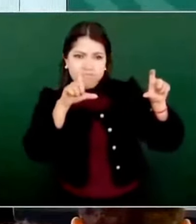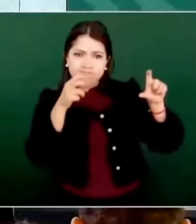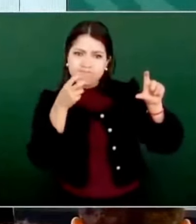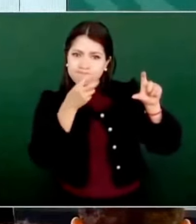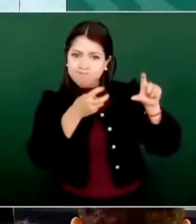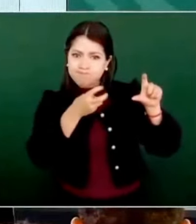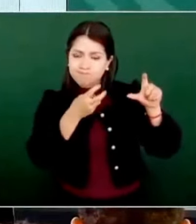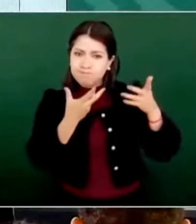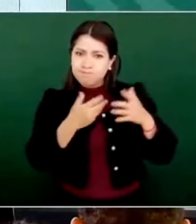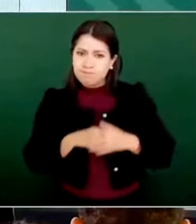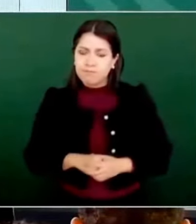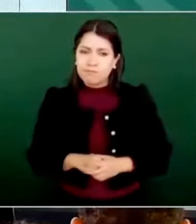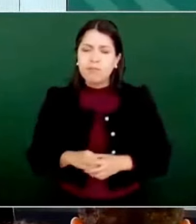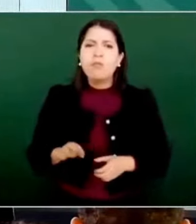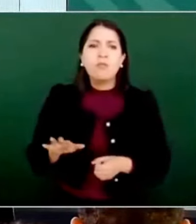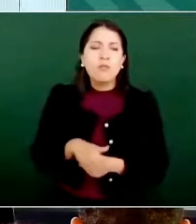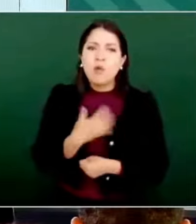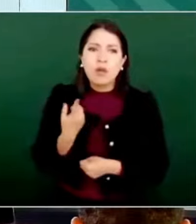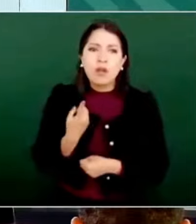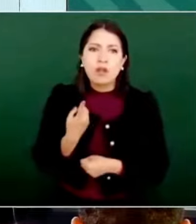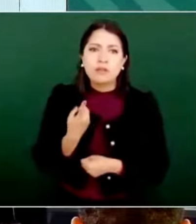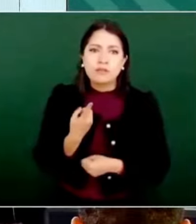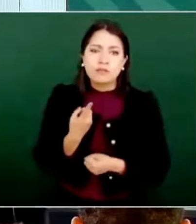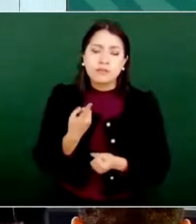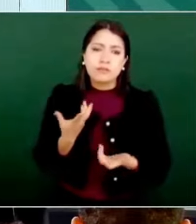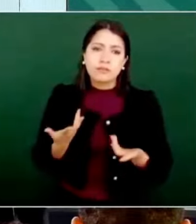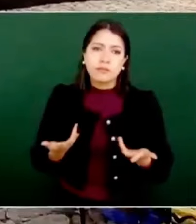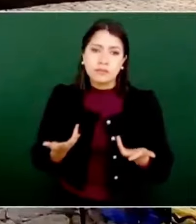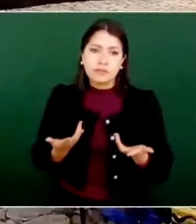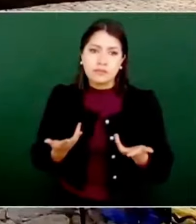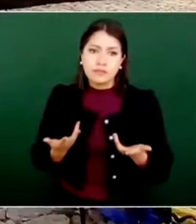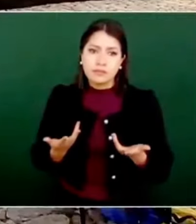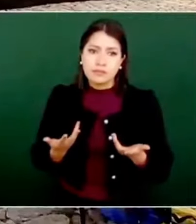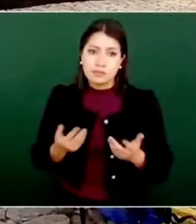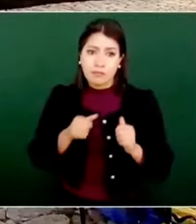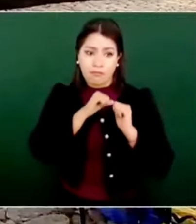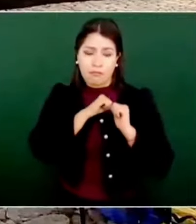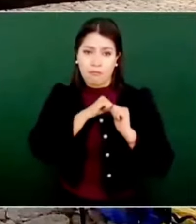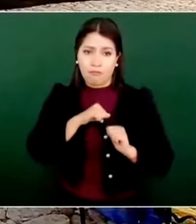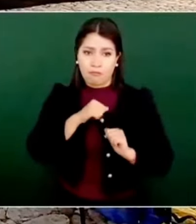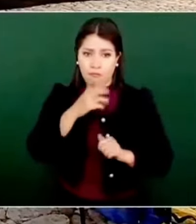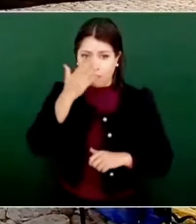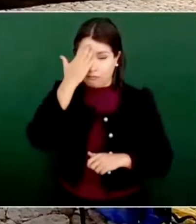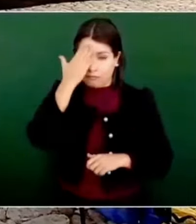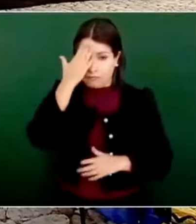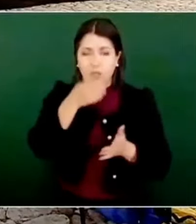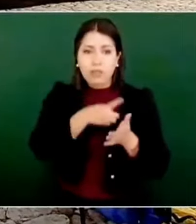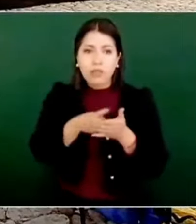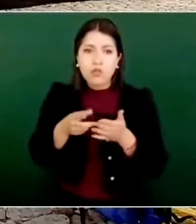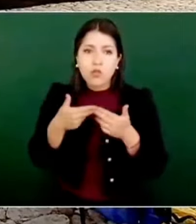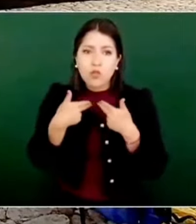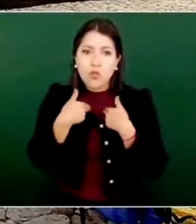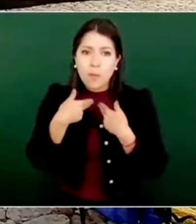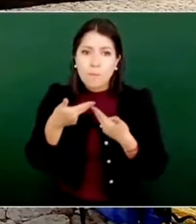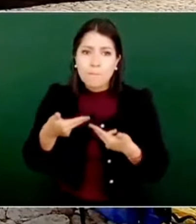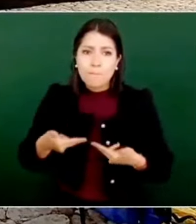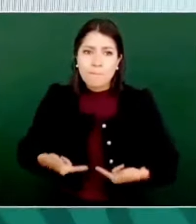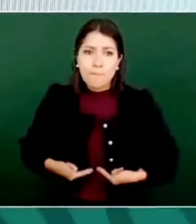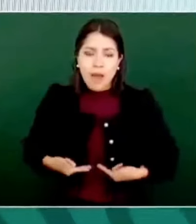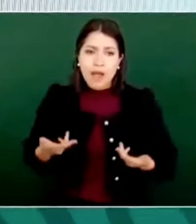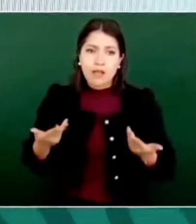importantísimo porque es el de derechos humanos de